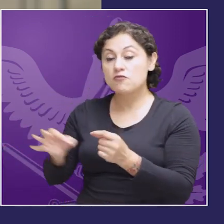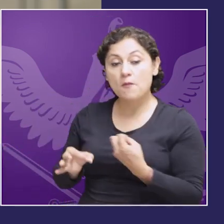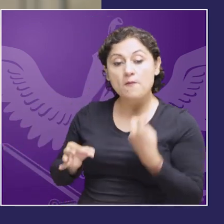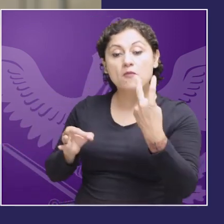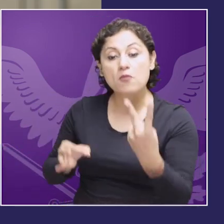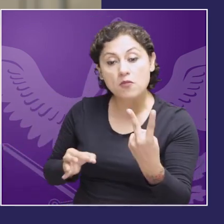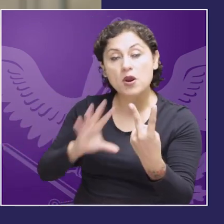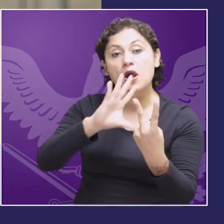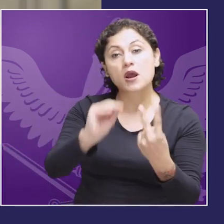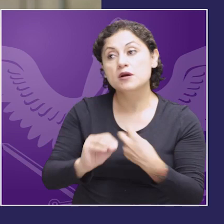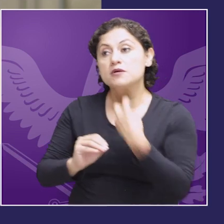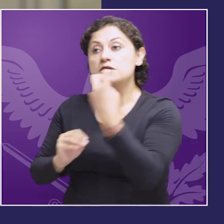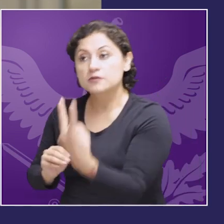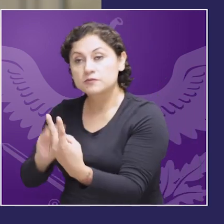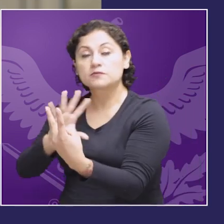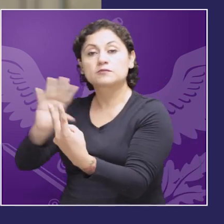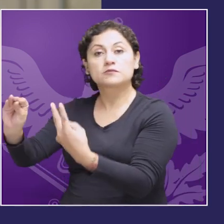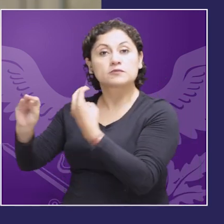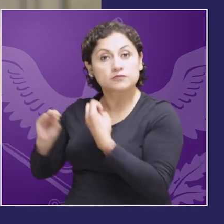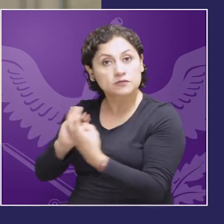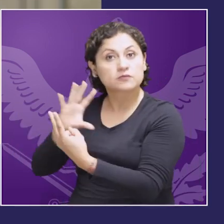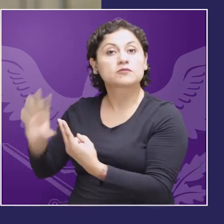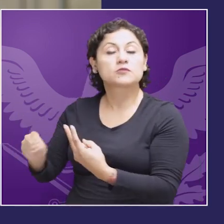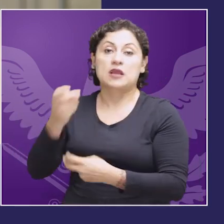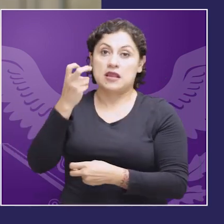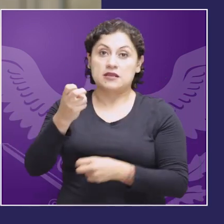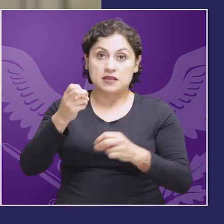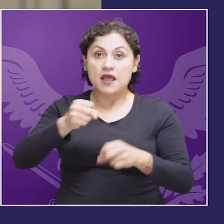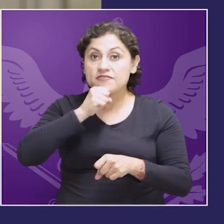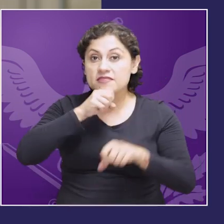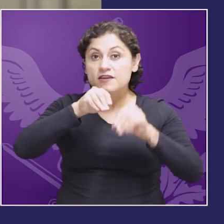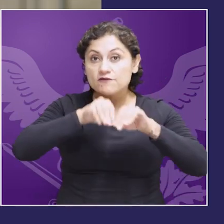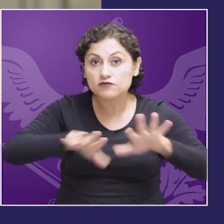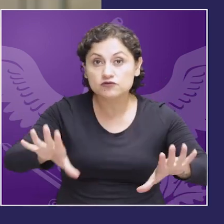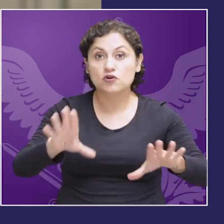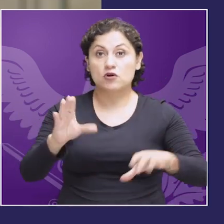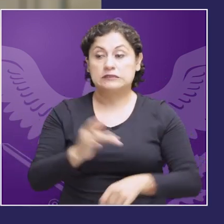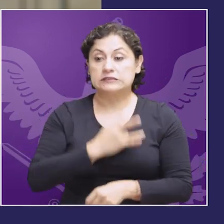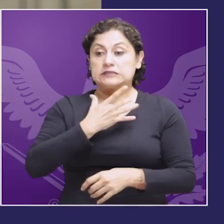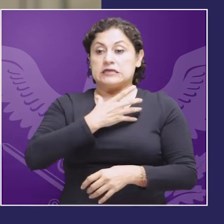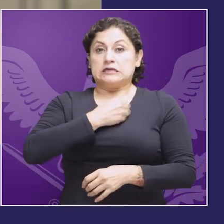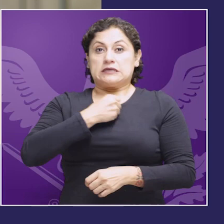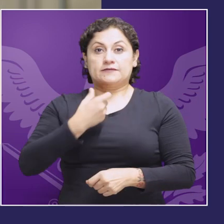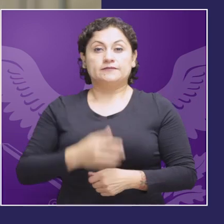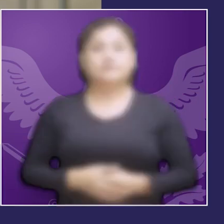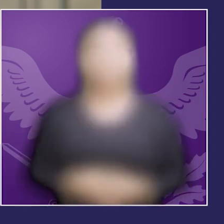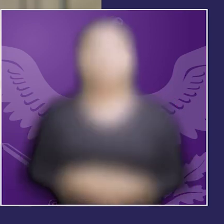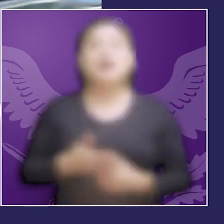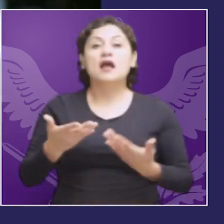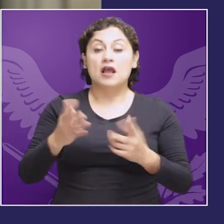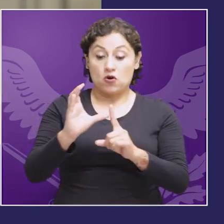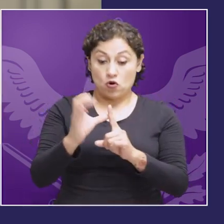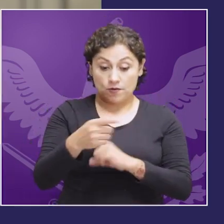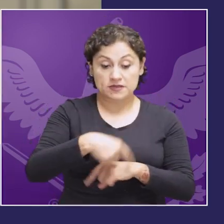Entonces, difusión, sensibilización es una línea interesante, y esa la comisión la ha trabajado.